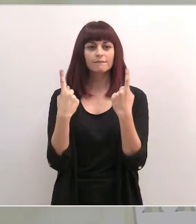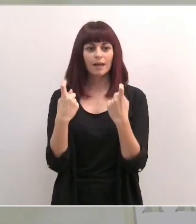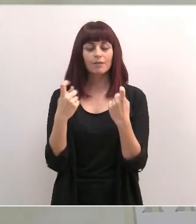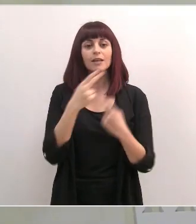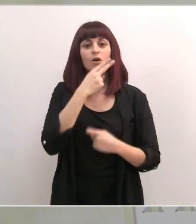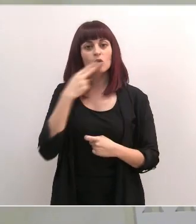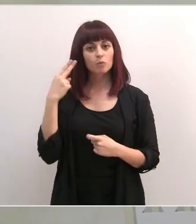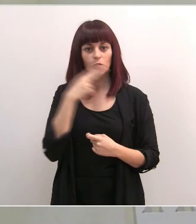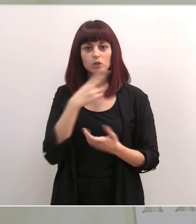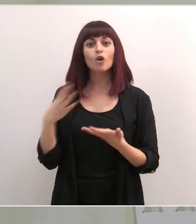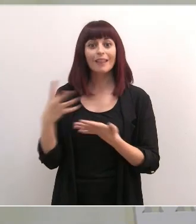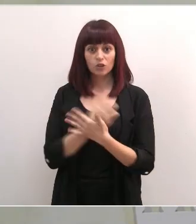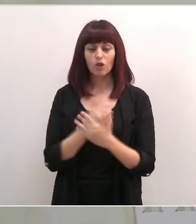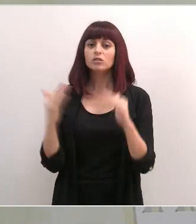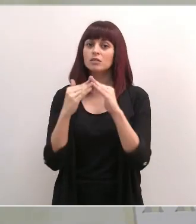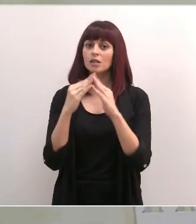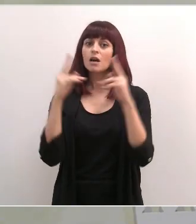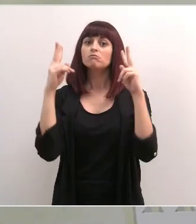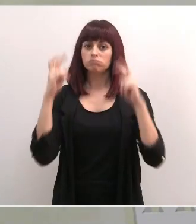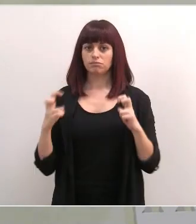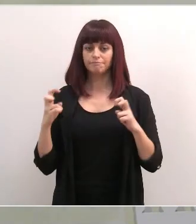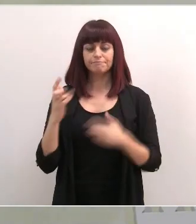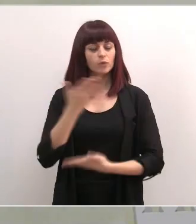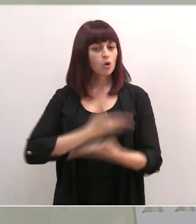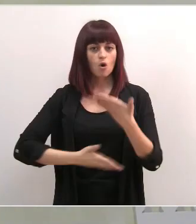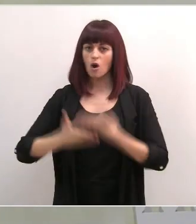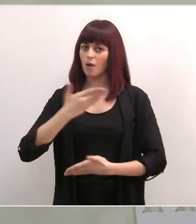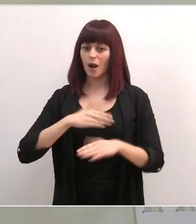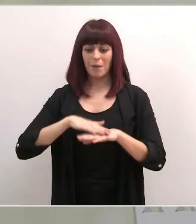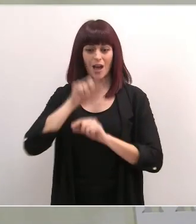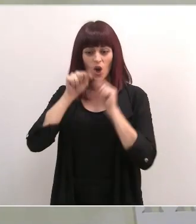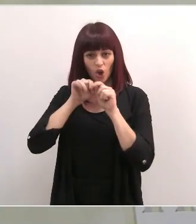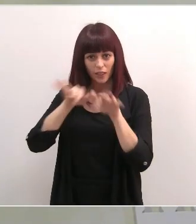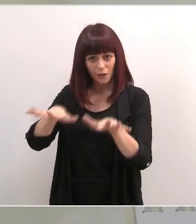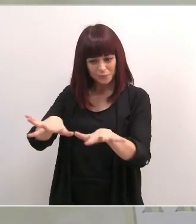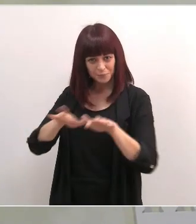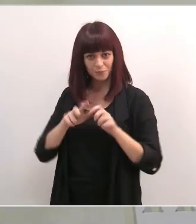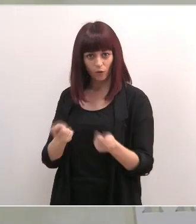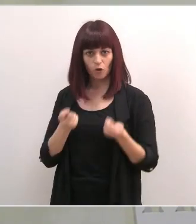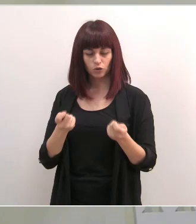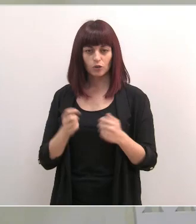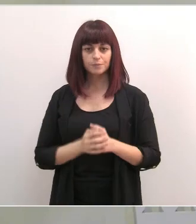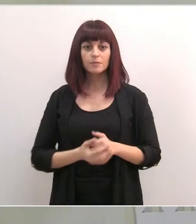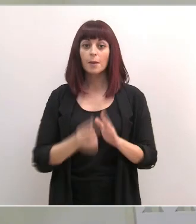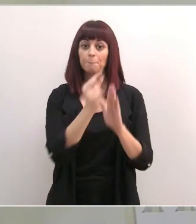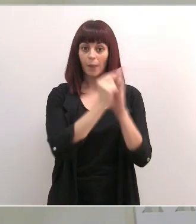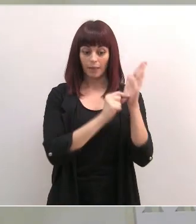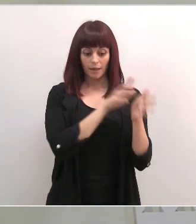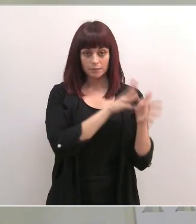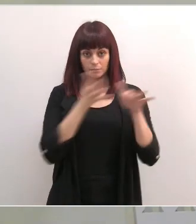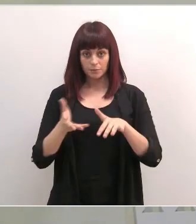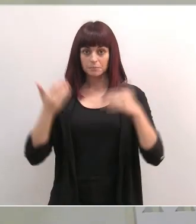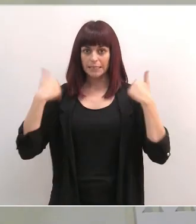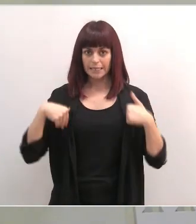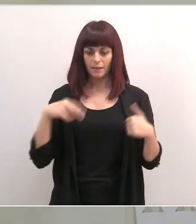de todos de quedarnos en casa y colaborar en la contención de los contagios. Las medidas ya adoptadas